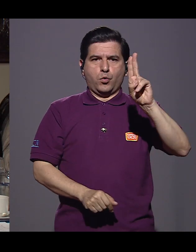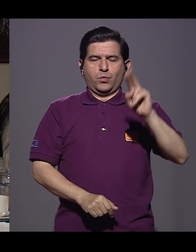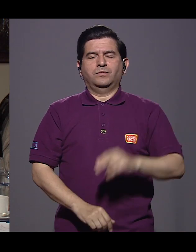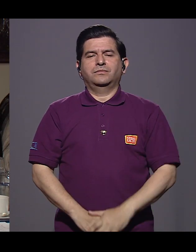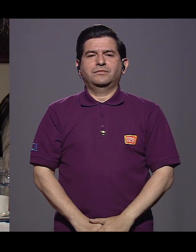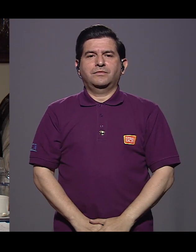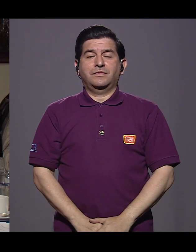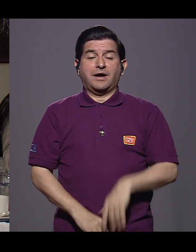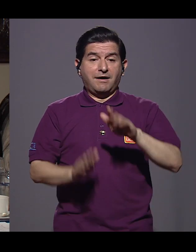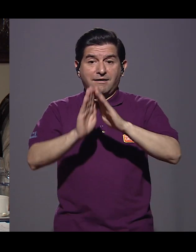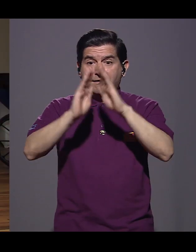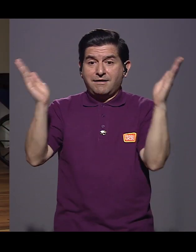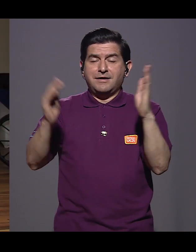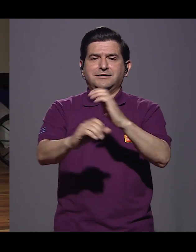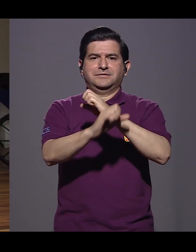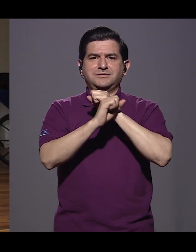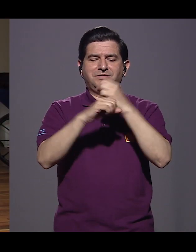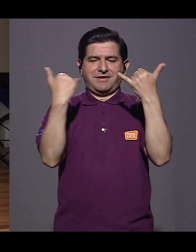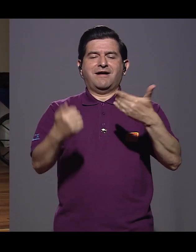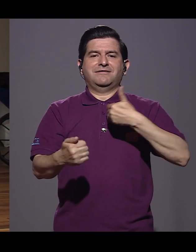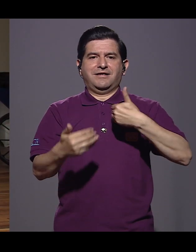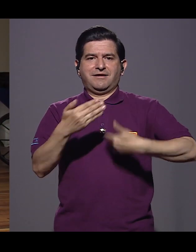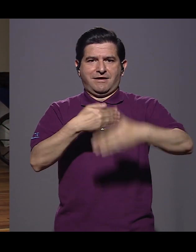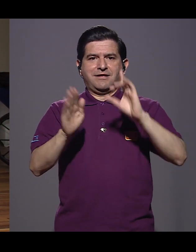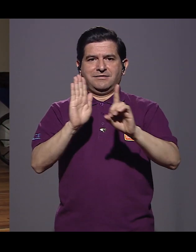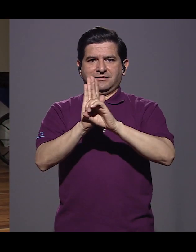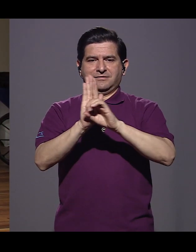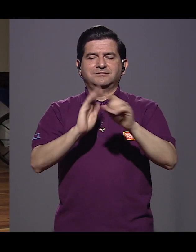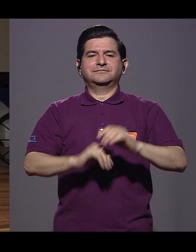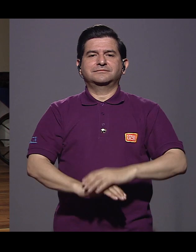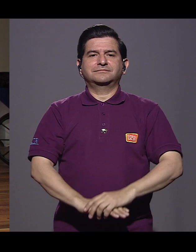Naciones Unidas, que vino a ampliar las garantías que ya tenían.